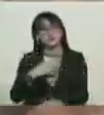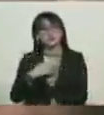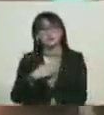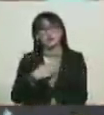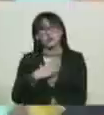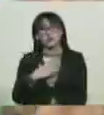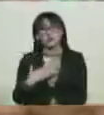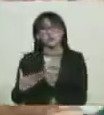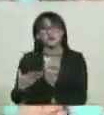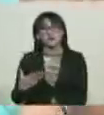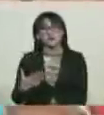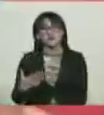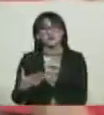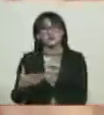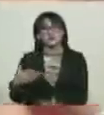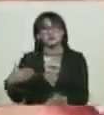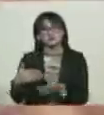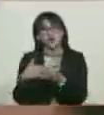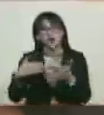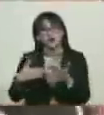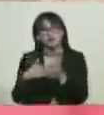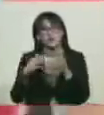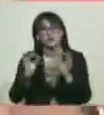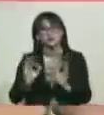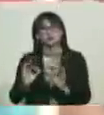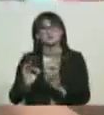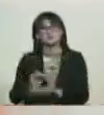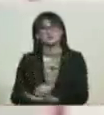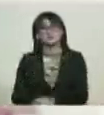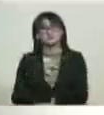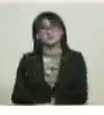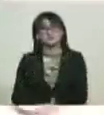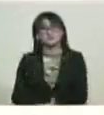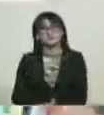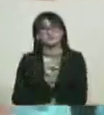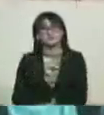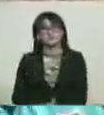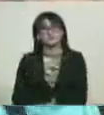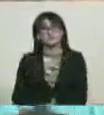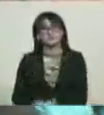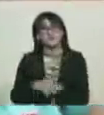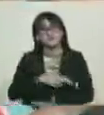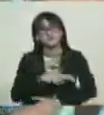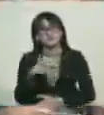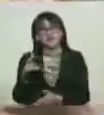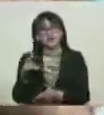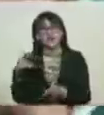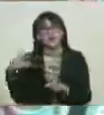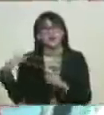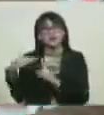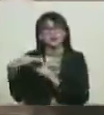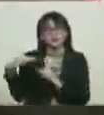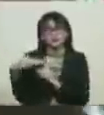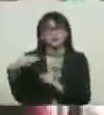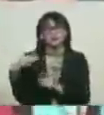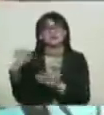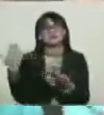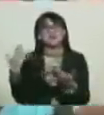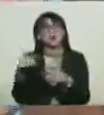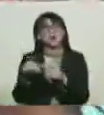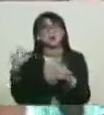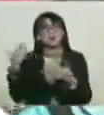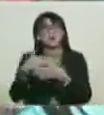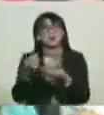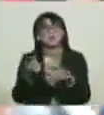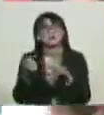actuando, conspirando permanentemente, solicitando intervención armada en Venezuela, continuando con el bloqueo financiero y